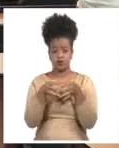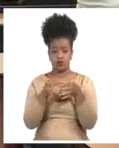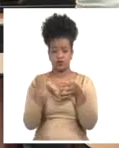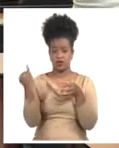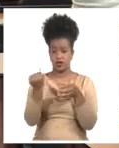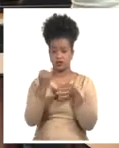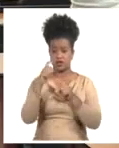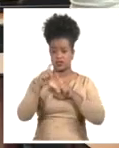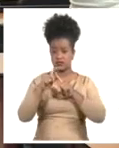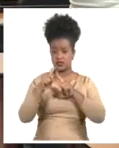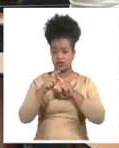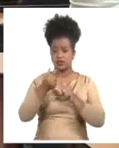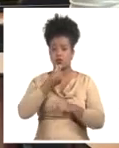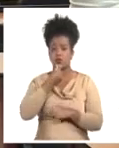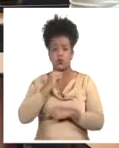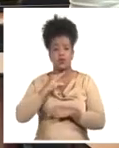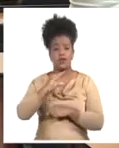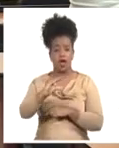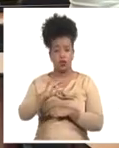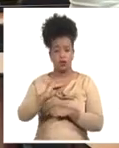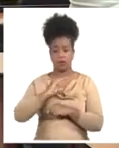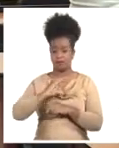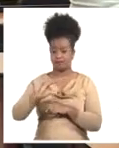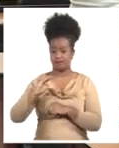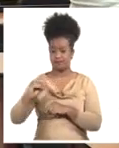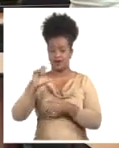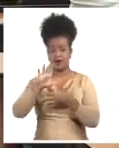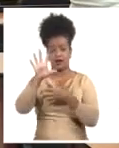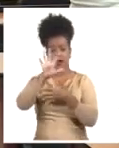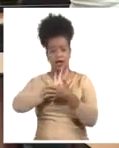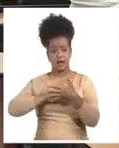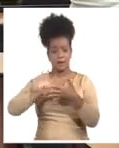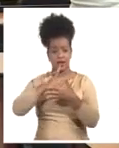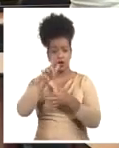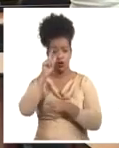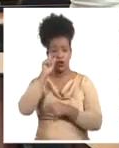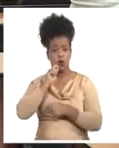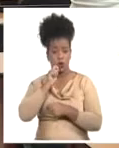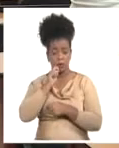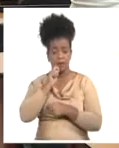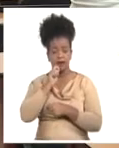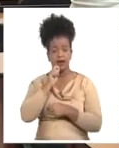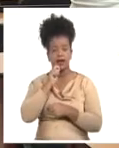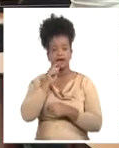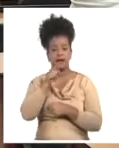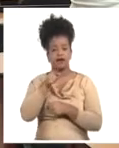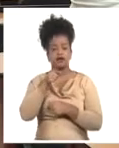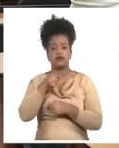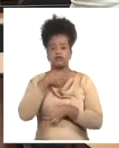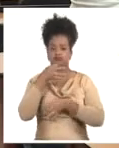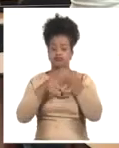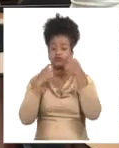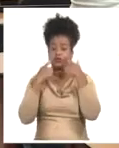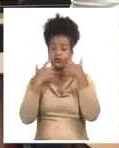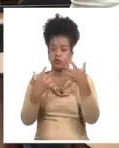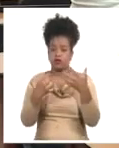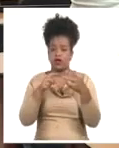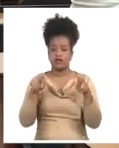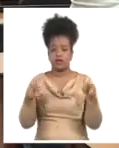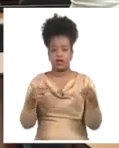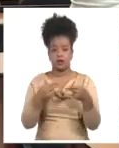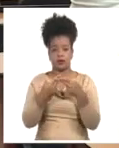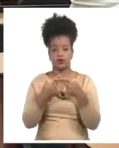de Jubilados y Pensionados de la Región de las Américas, Dimo Kumburis, de Grecia, valoró la importancia de este encuentro para